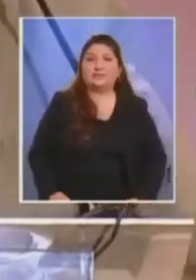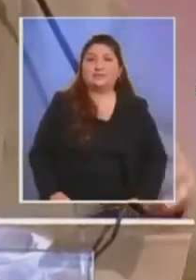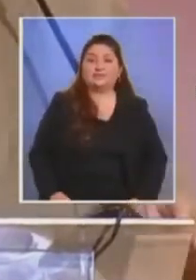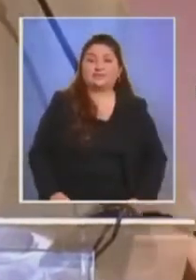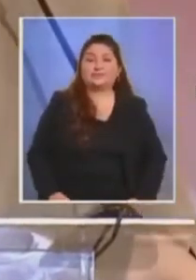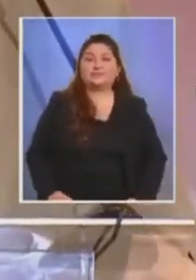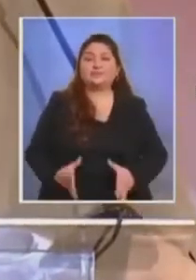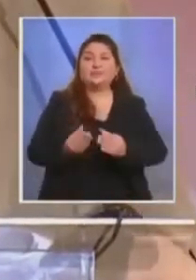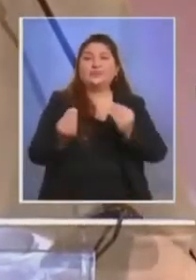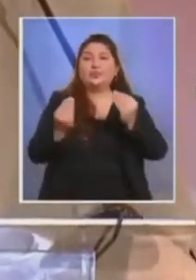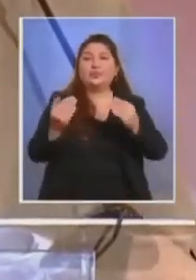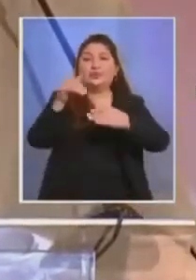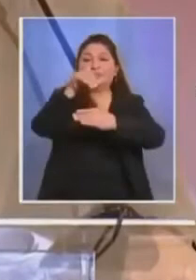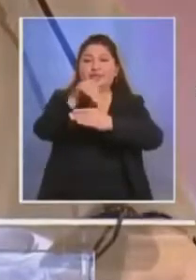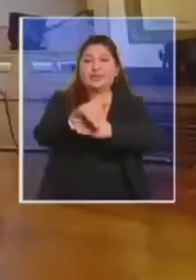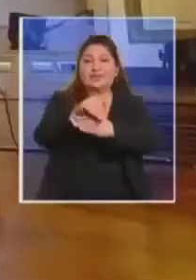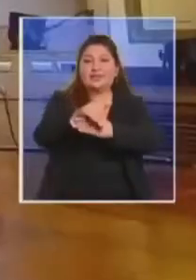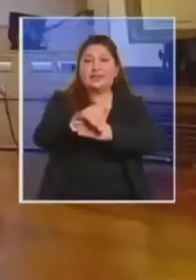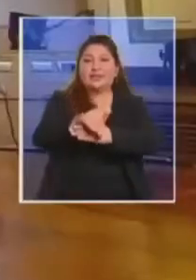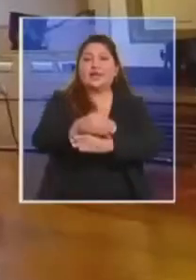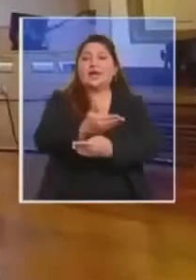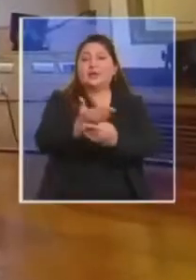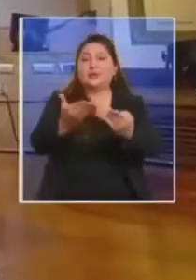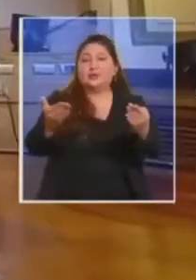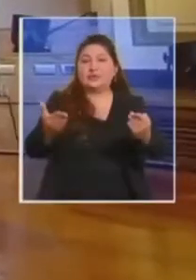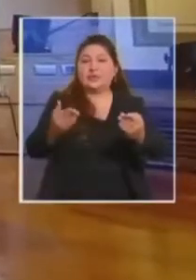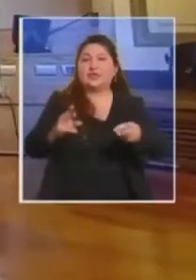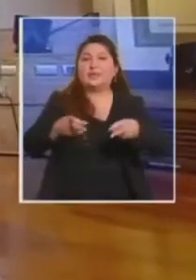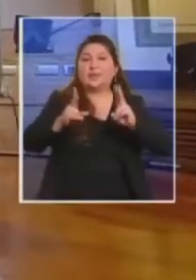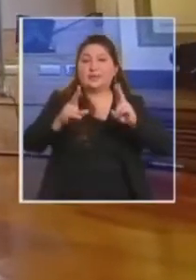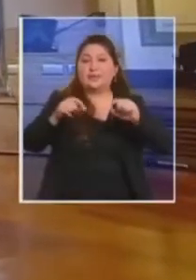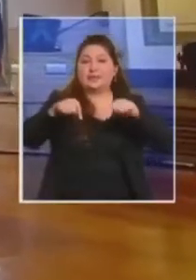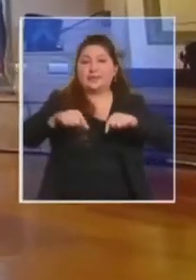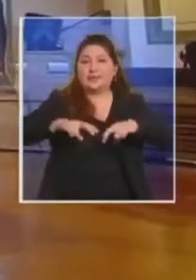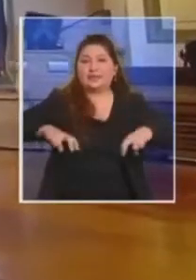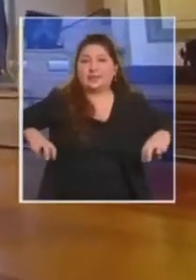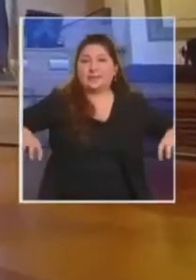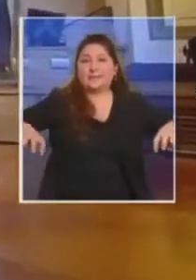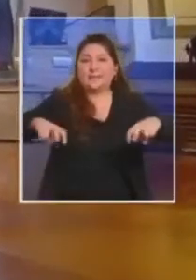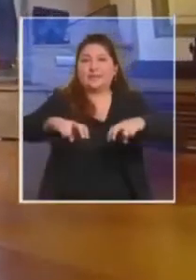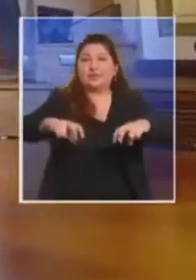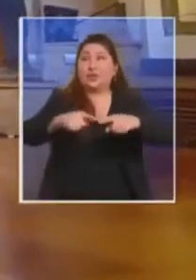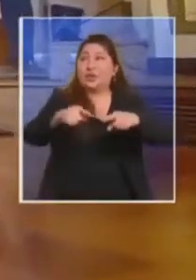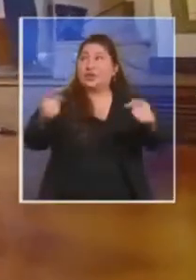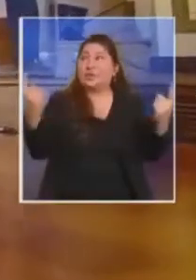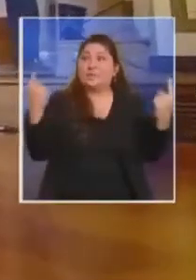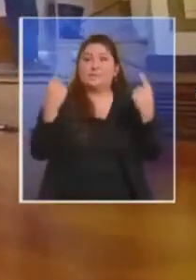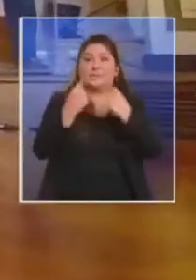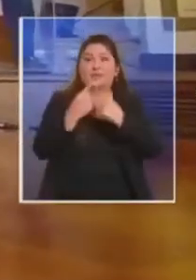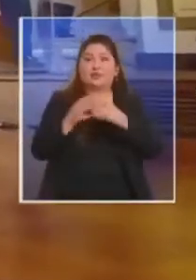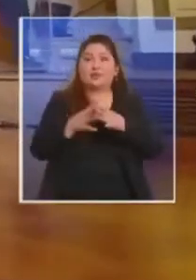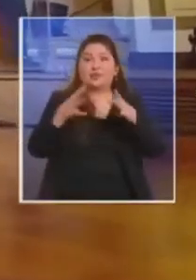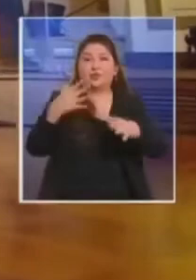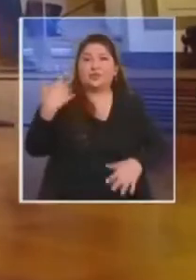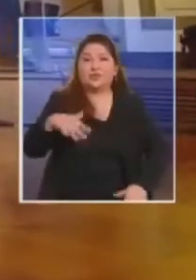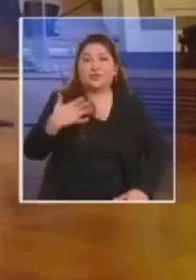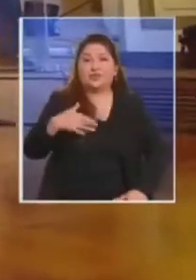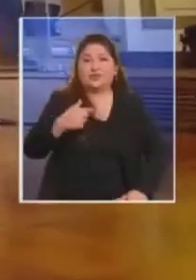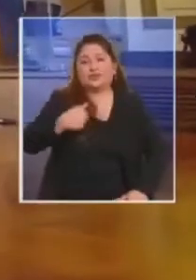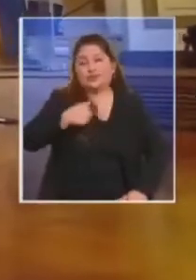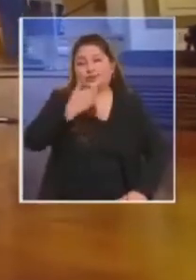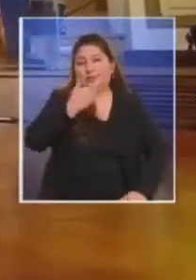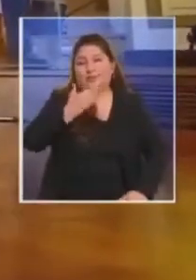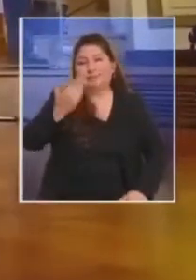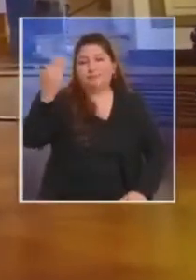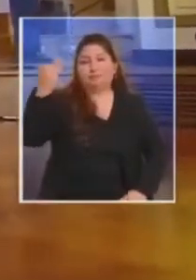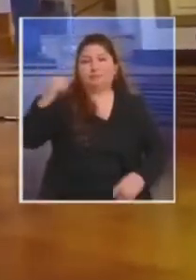todos quienes hacen posible este foro. En este espacio tan simbólico, importante, del cual también soy egresado y para mí es un tremendo honor